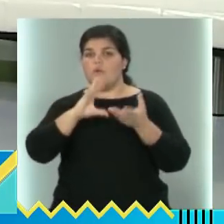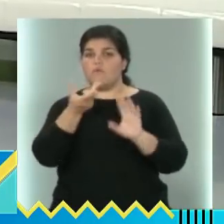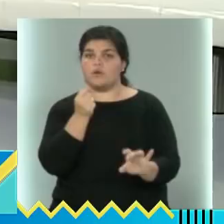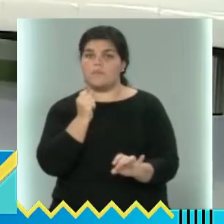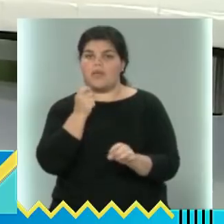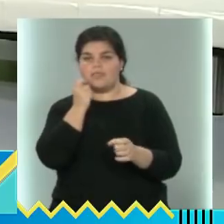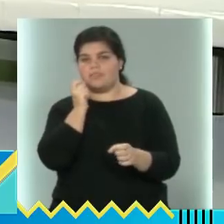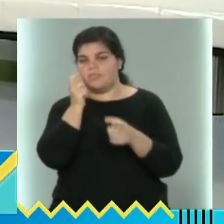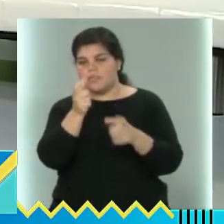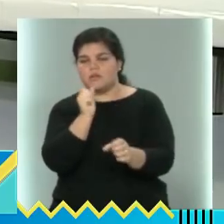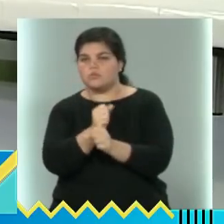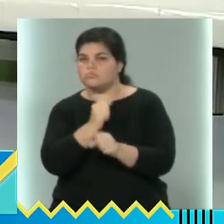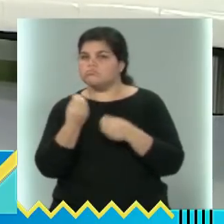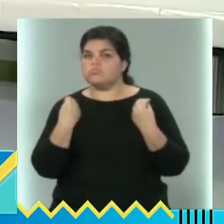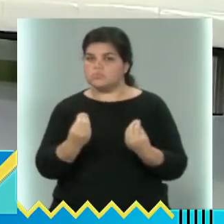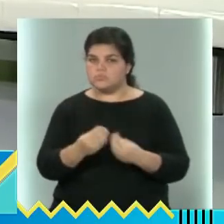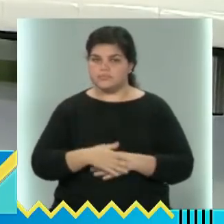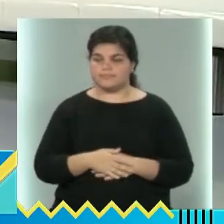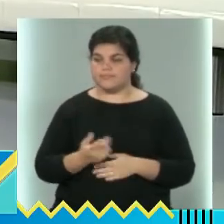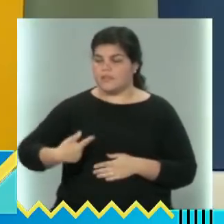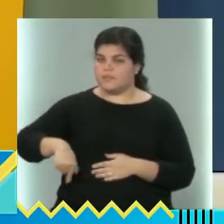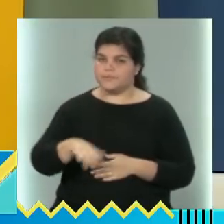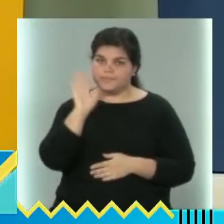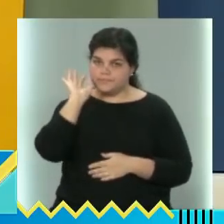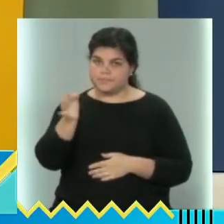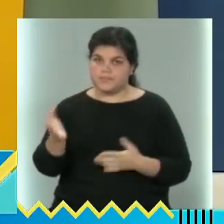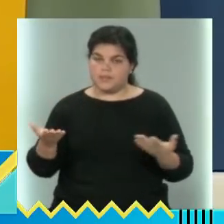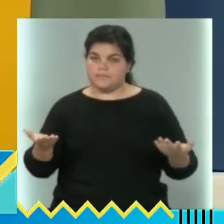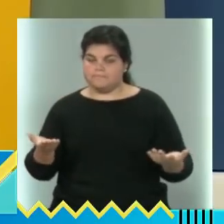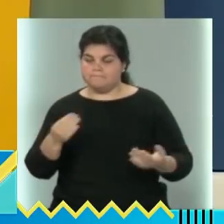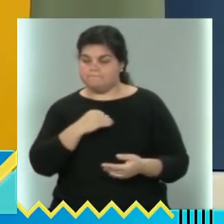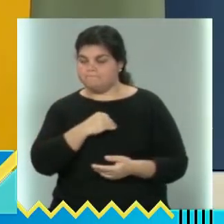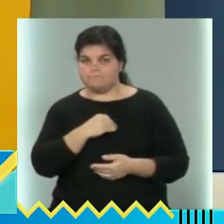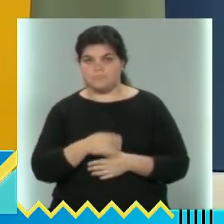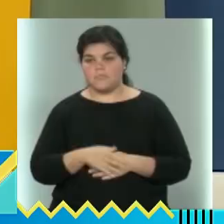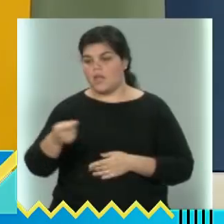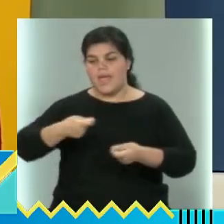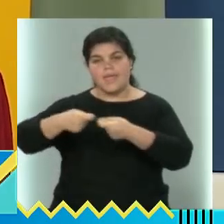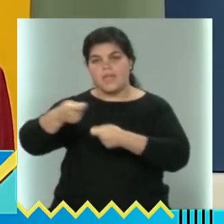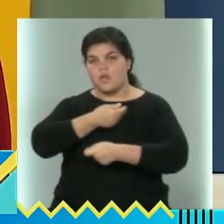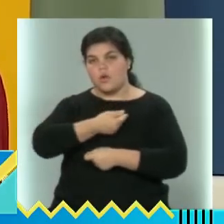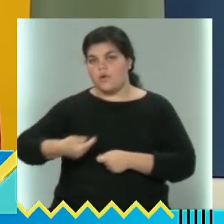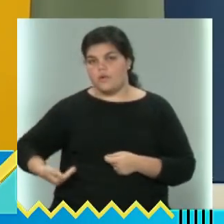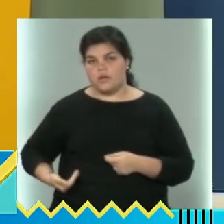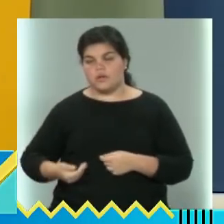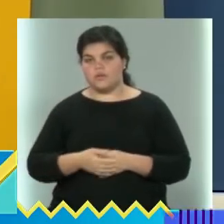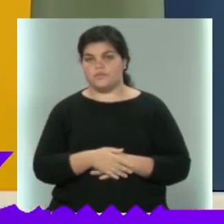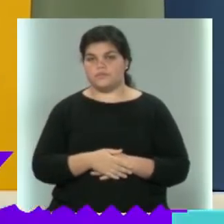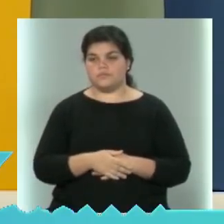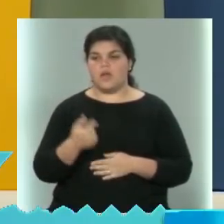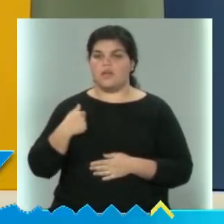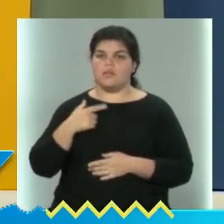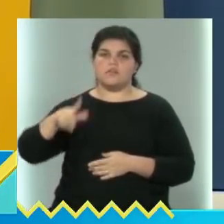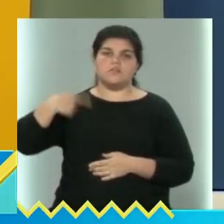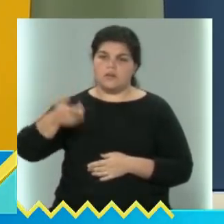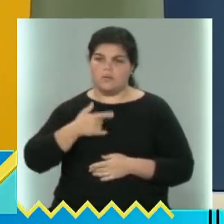controles? A ver, nosotros entendemos que lamentablemente la actual gestión de gobierno viene diciendo que